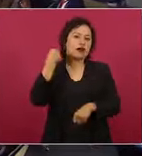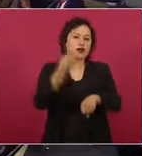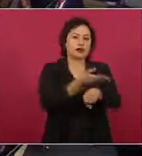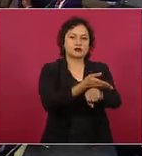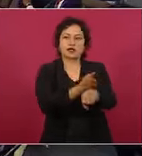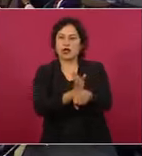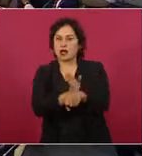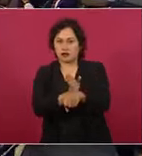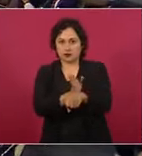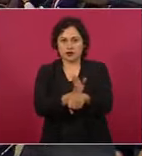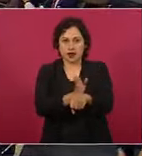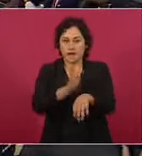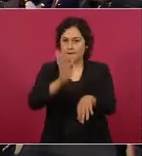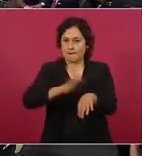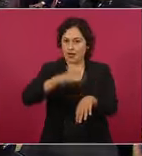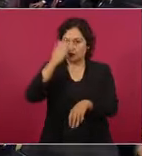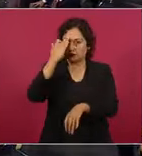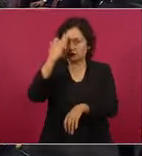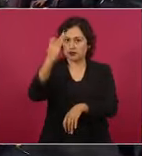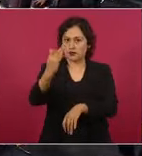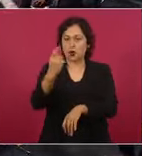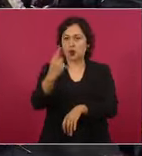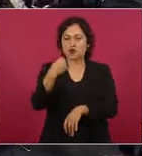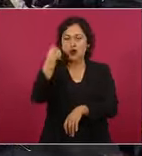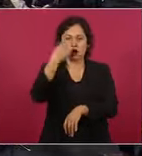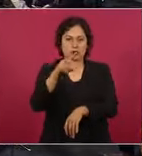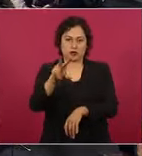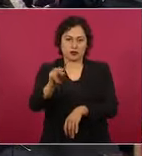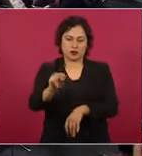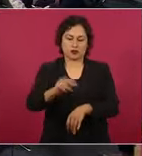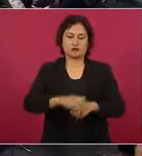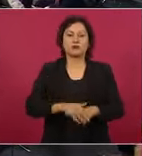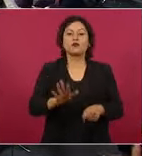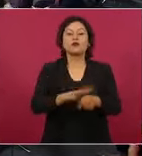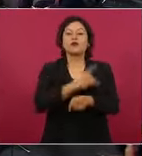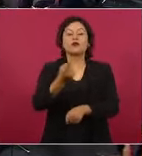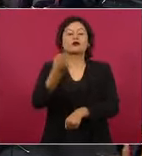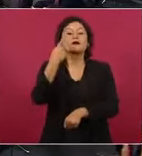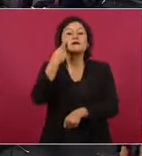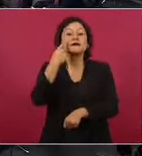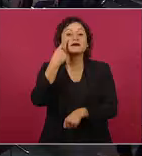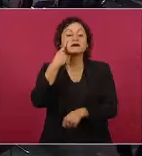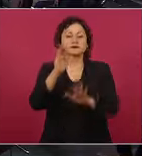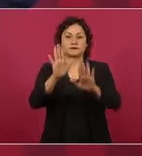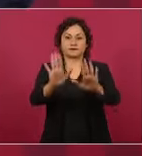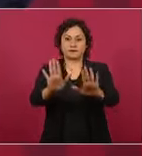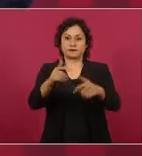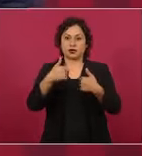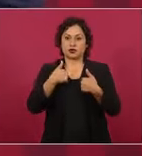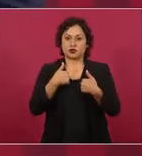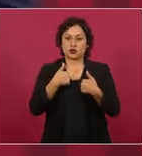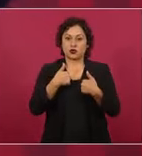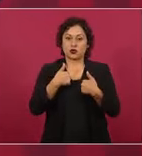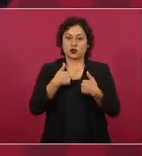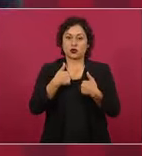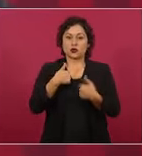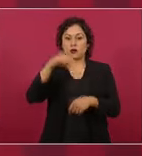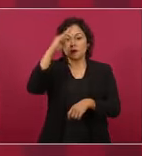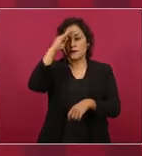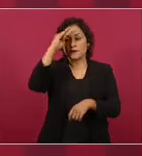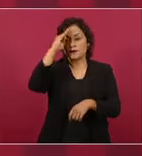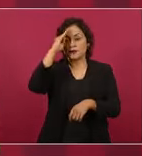ahora, porque ahorita sí no vamos a poder. Tenemos hoy, es más, les propongo que la prolonguemos, porque vienen